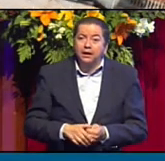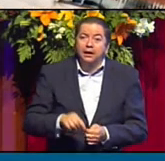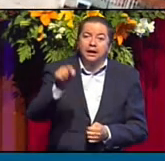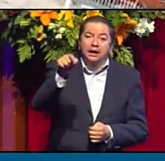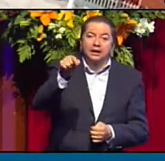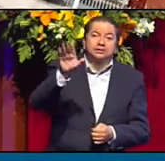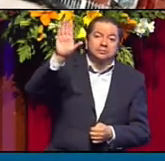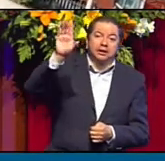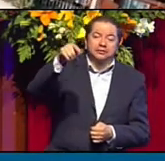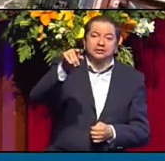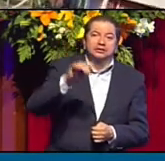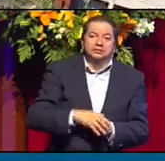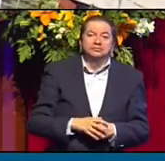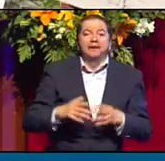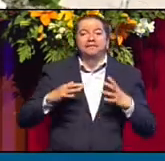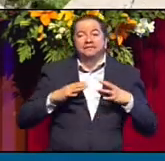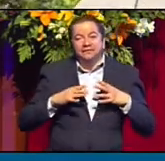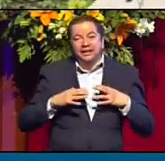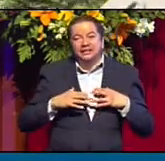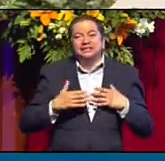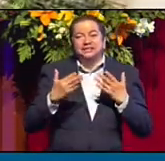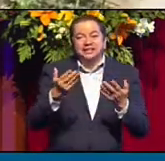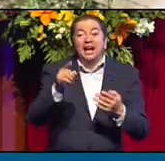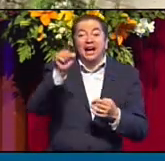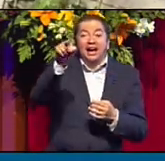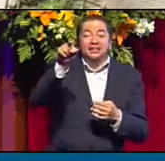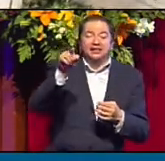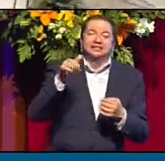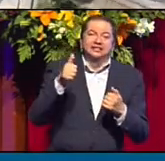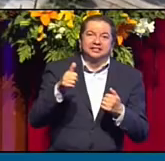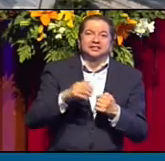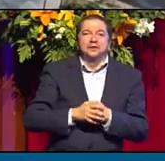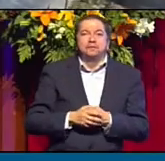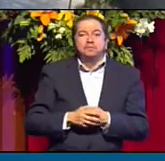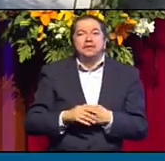Bueno, felices. ¿Para allá atrás me dicen?